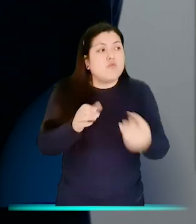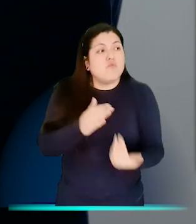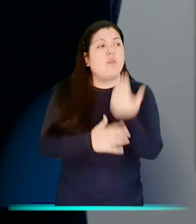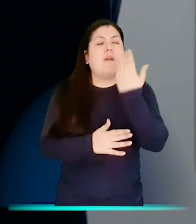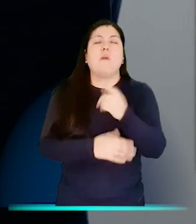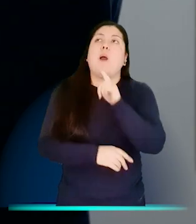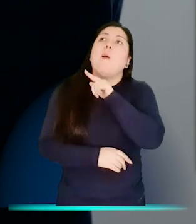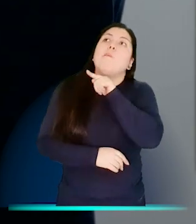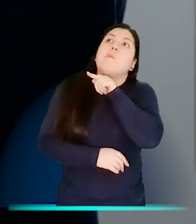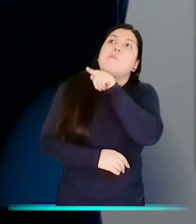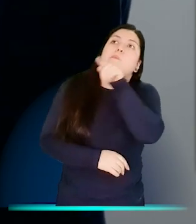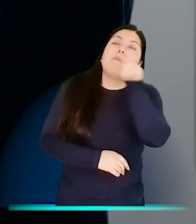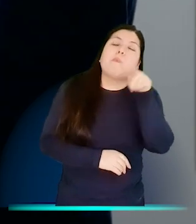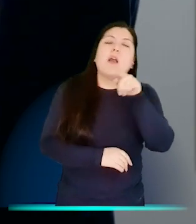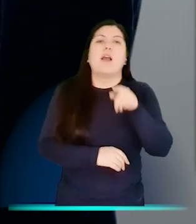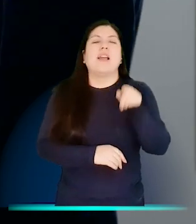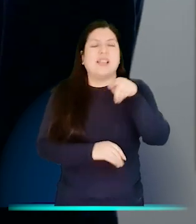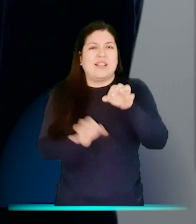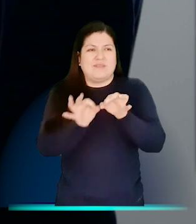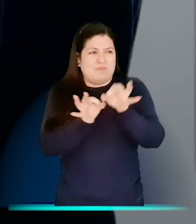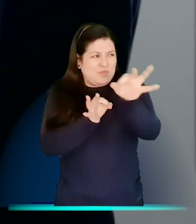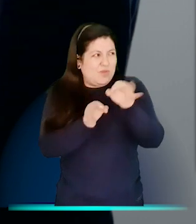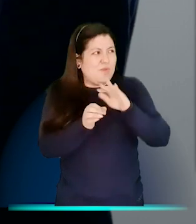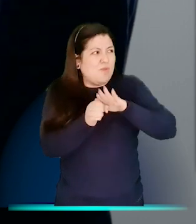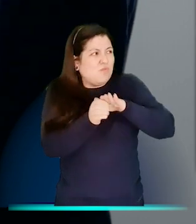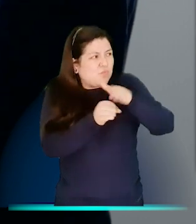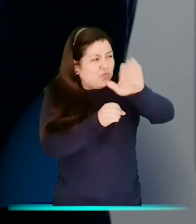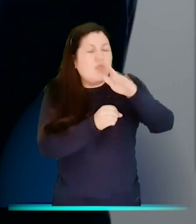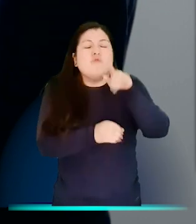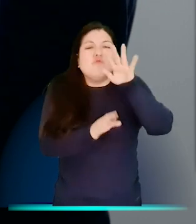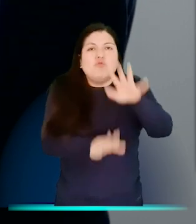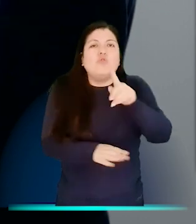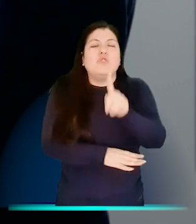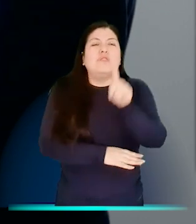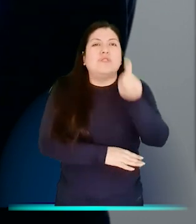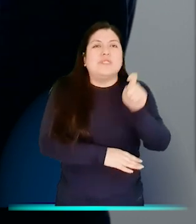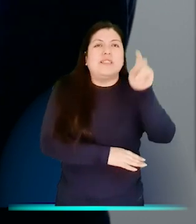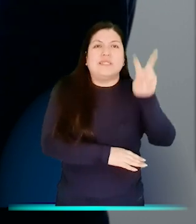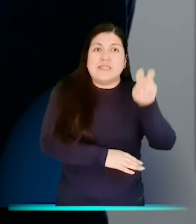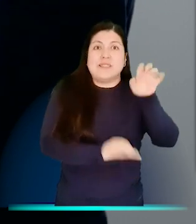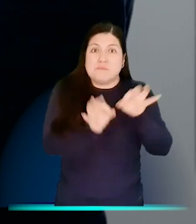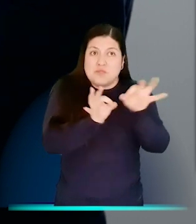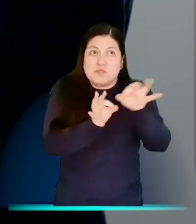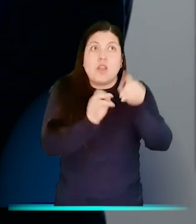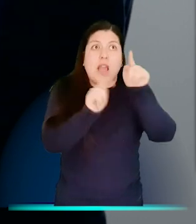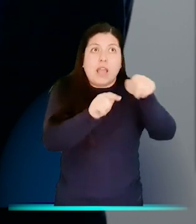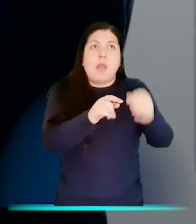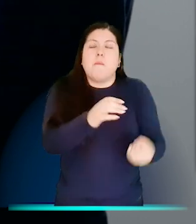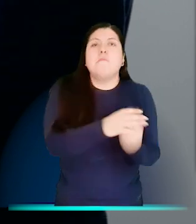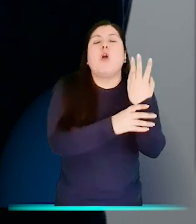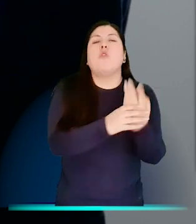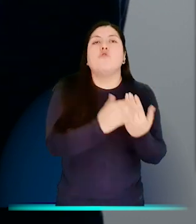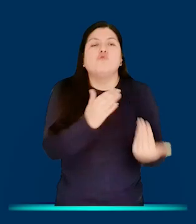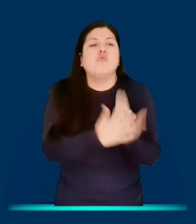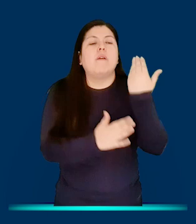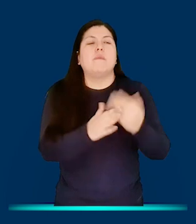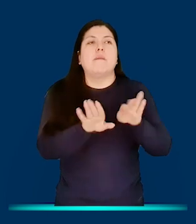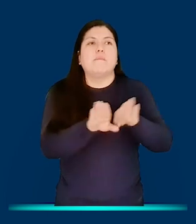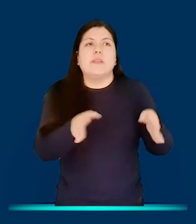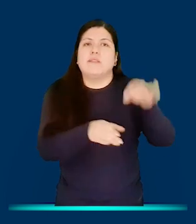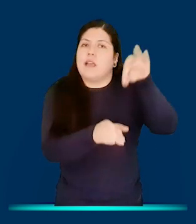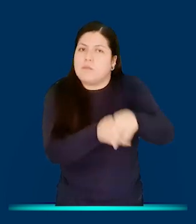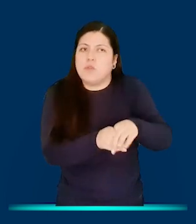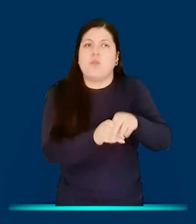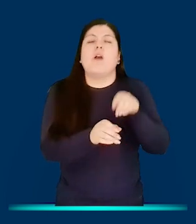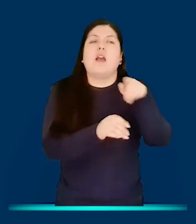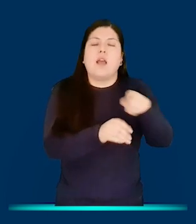creamos 171 nuevos puestos de votación en esos municipios CITREP, en los corregimientos de esos municipios CITREP, para un